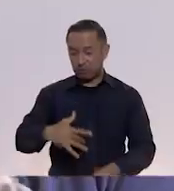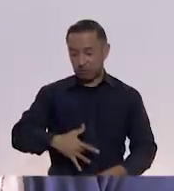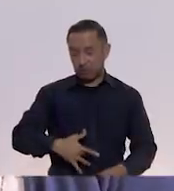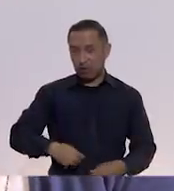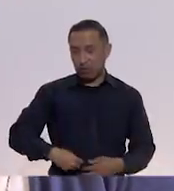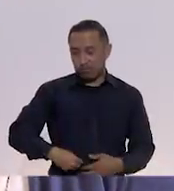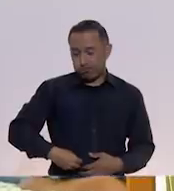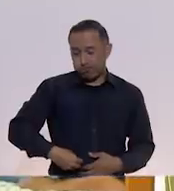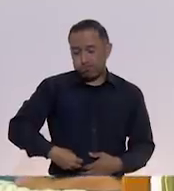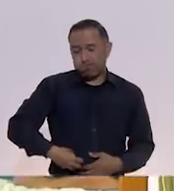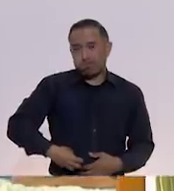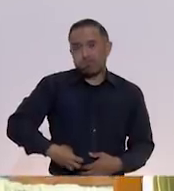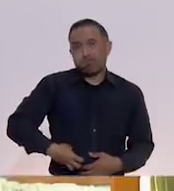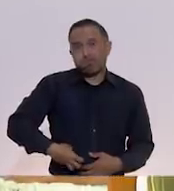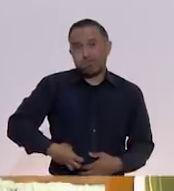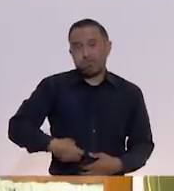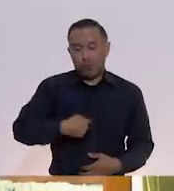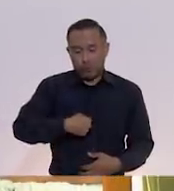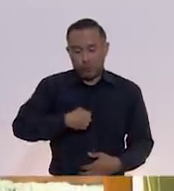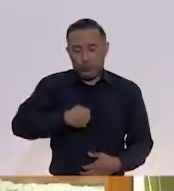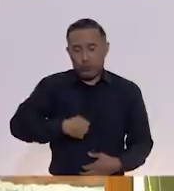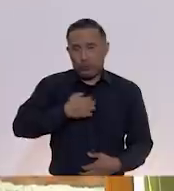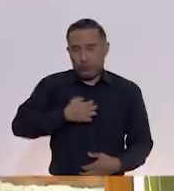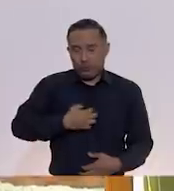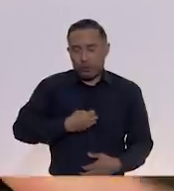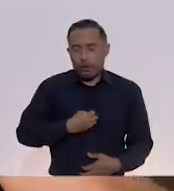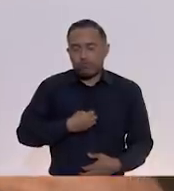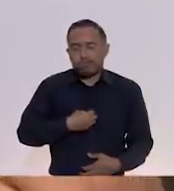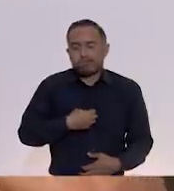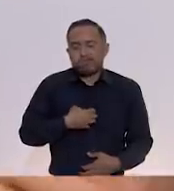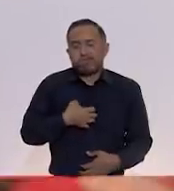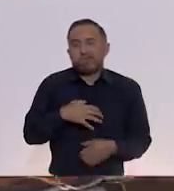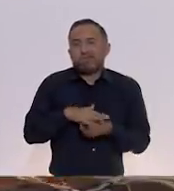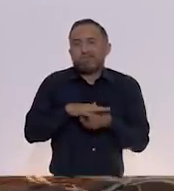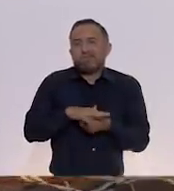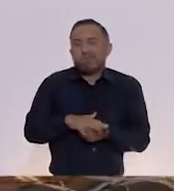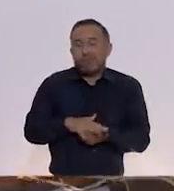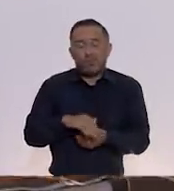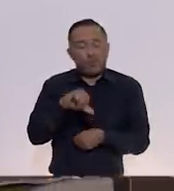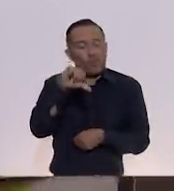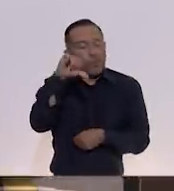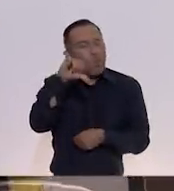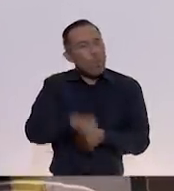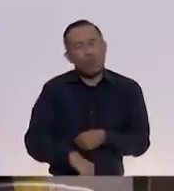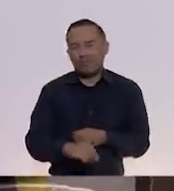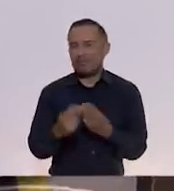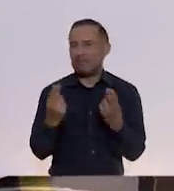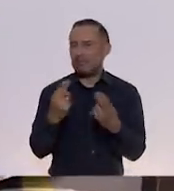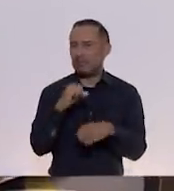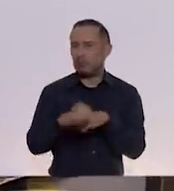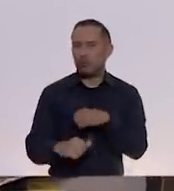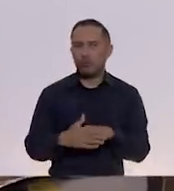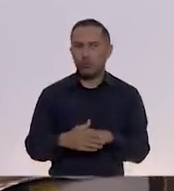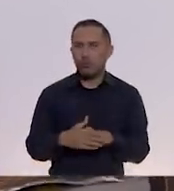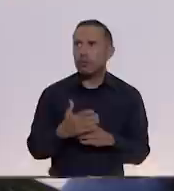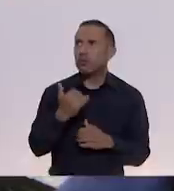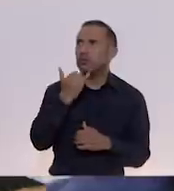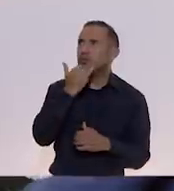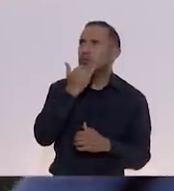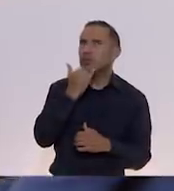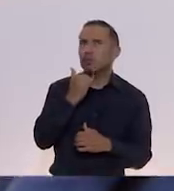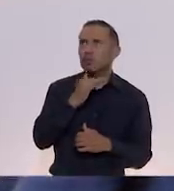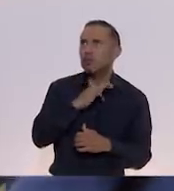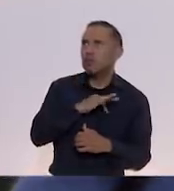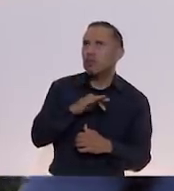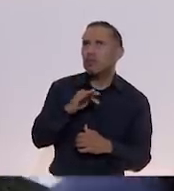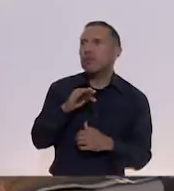está comprimiendo el tórax. Y por eso tenemos que intervenirlo de inmediato. Oiga, doctor, ¿y usted me puede recomendar con alguien?